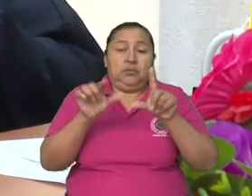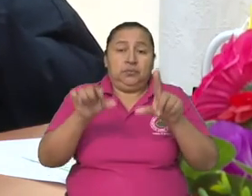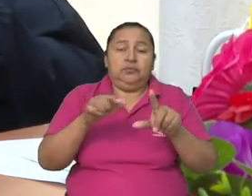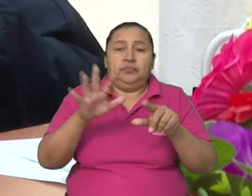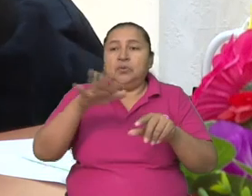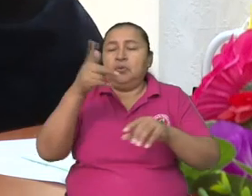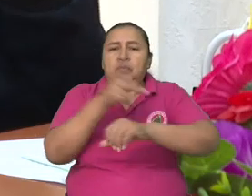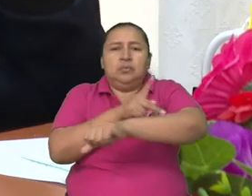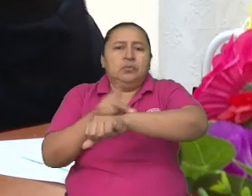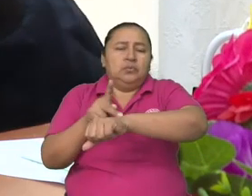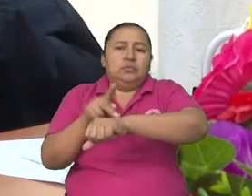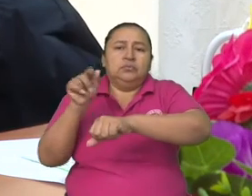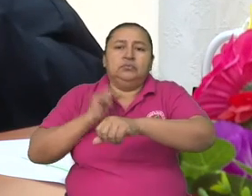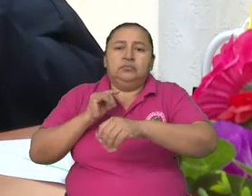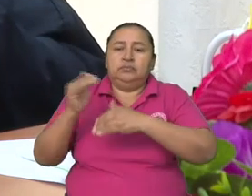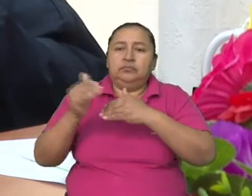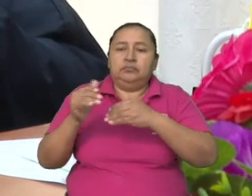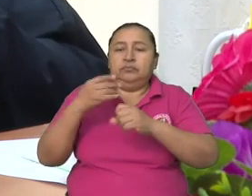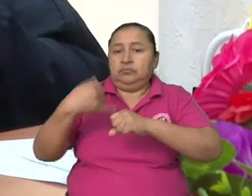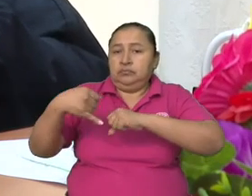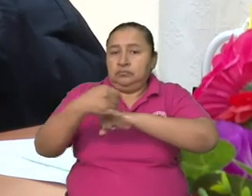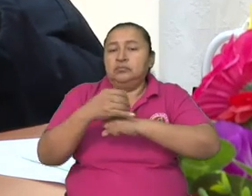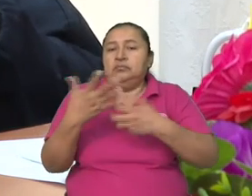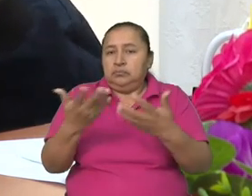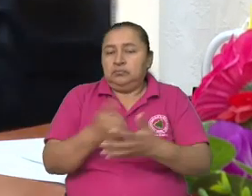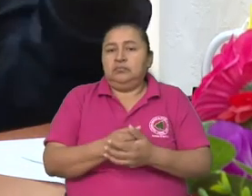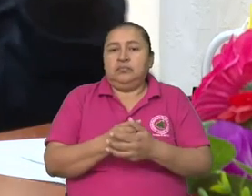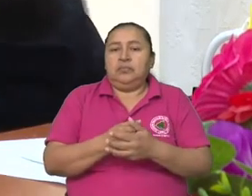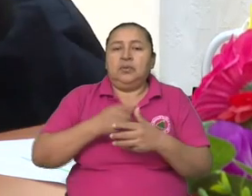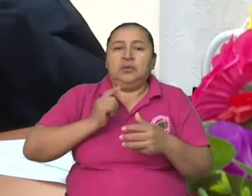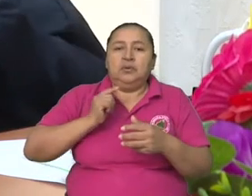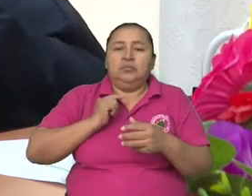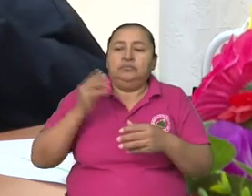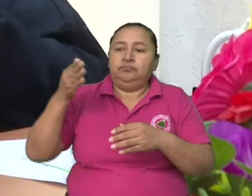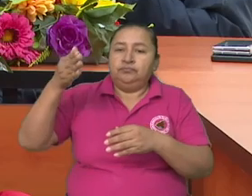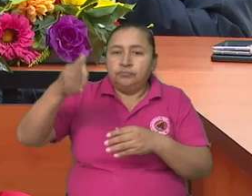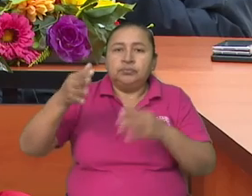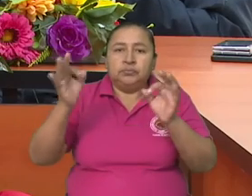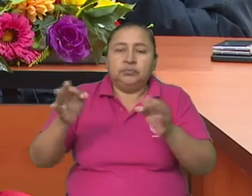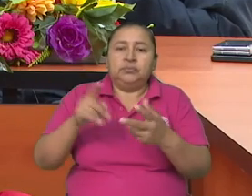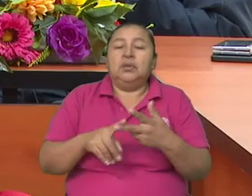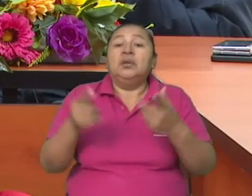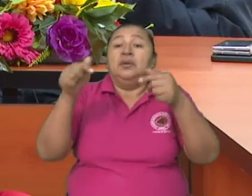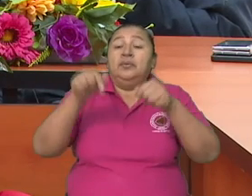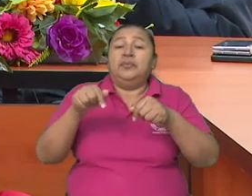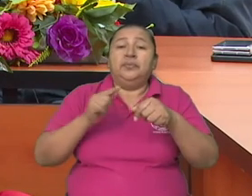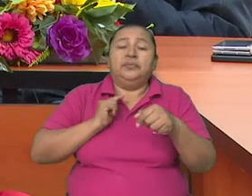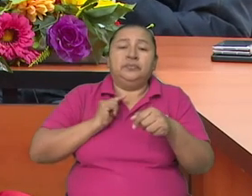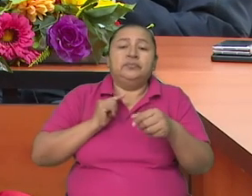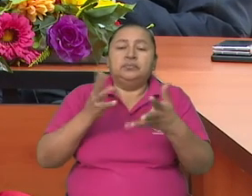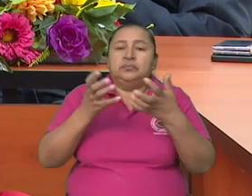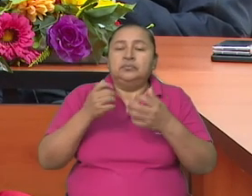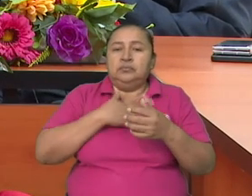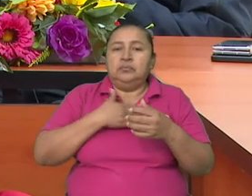el otro puerto que tenemos ahí en la isla, tenemos una terminal allá, y ahorita queremos